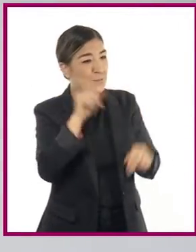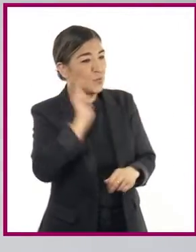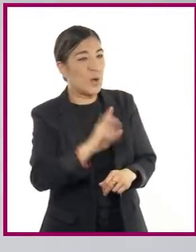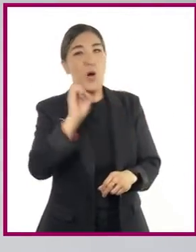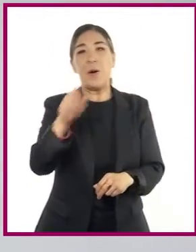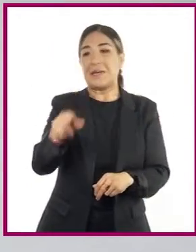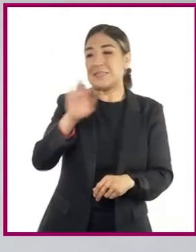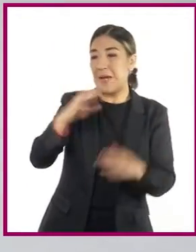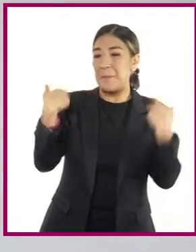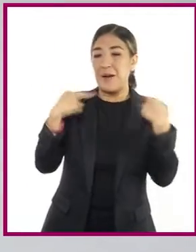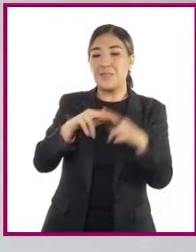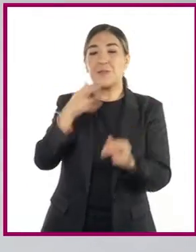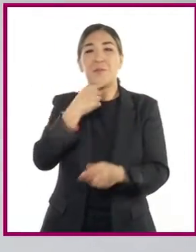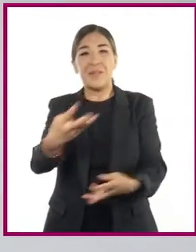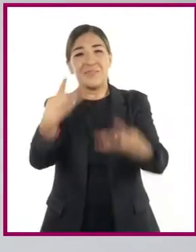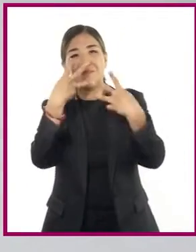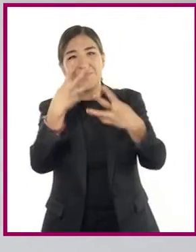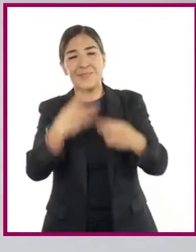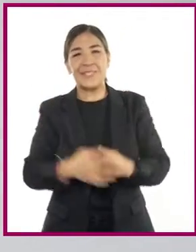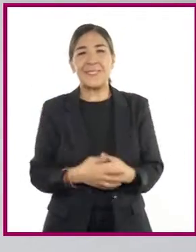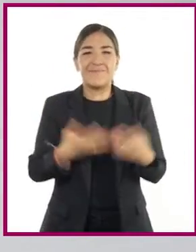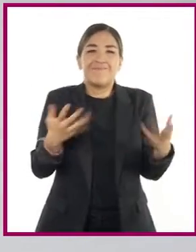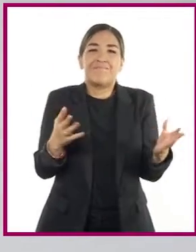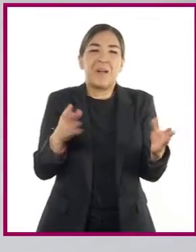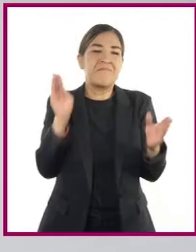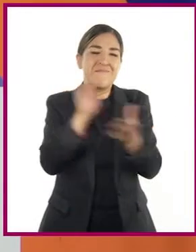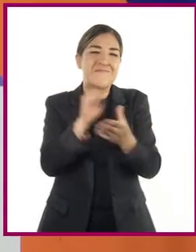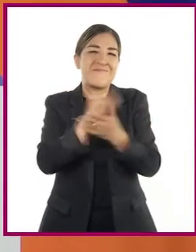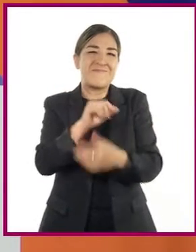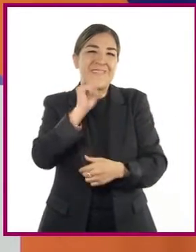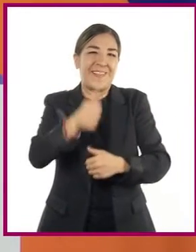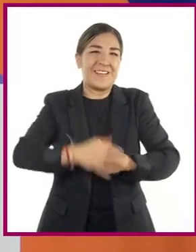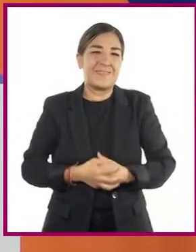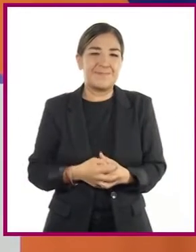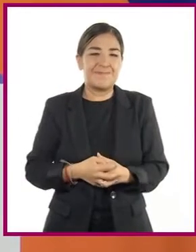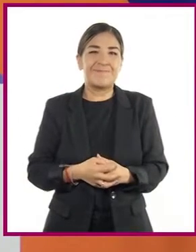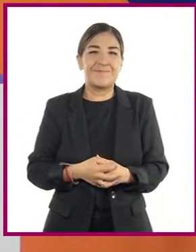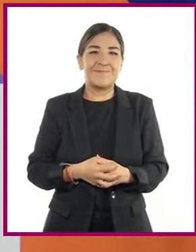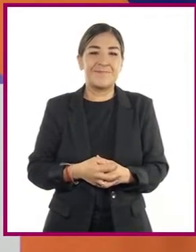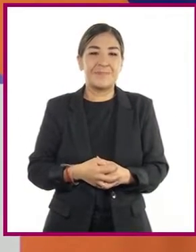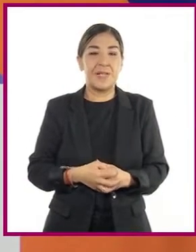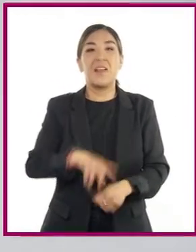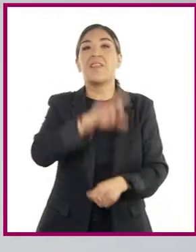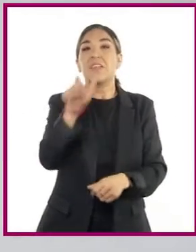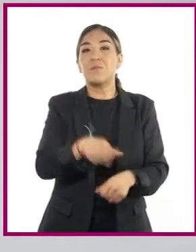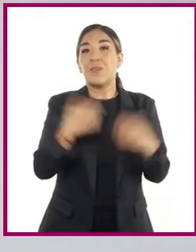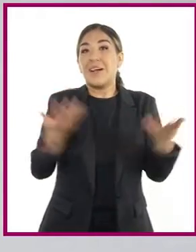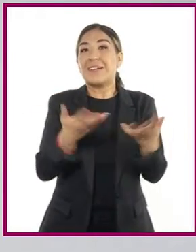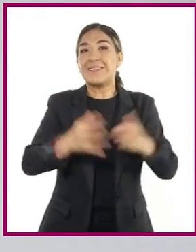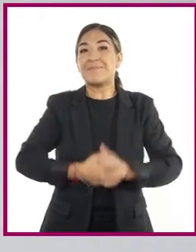hablar con nosotros, pero no hacíamos caso. ¿Y al final qué hicieron?